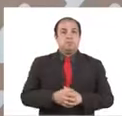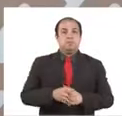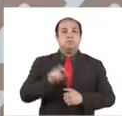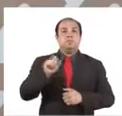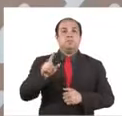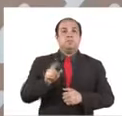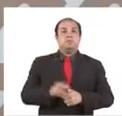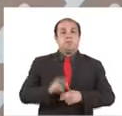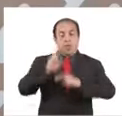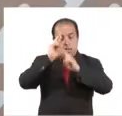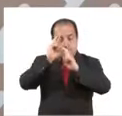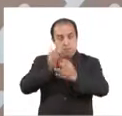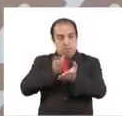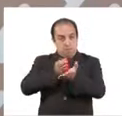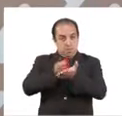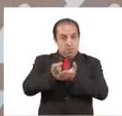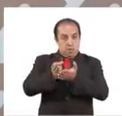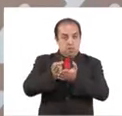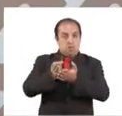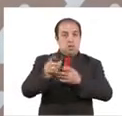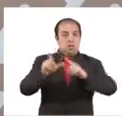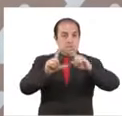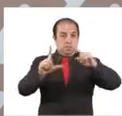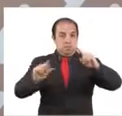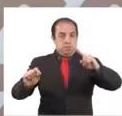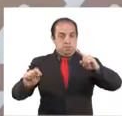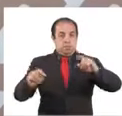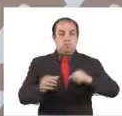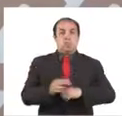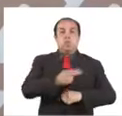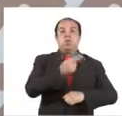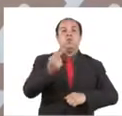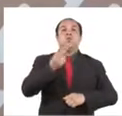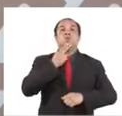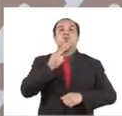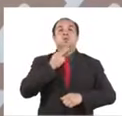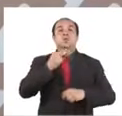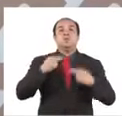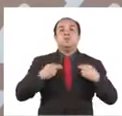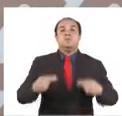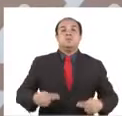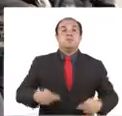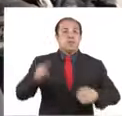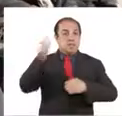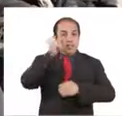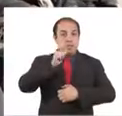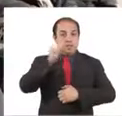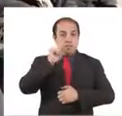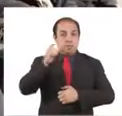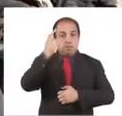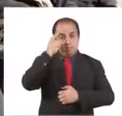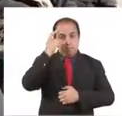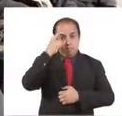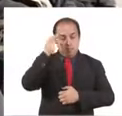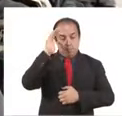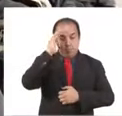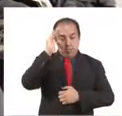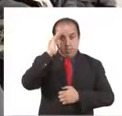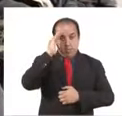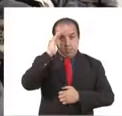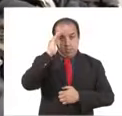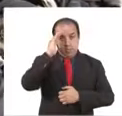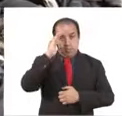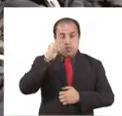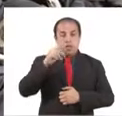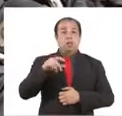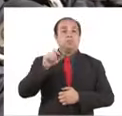patria. Cuando porten su uniforme, siempre tengan en su mente, pero sobre todo